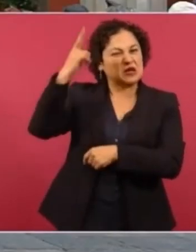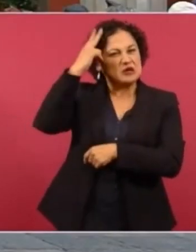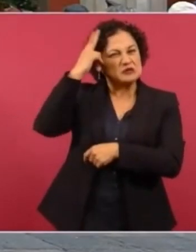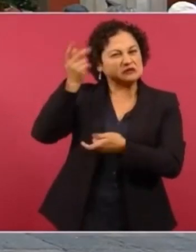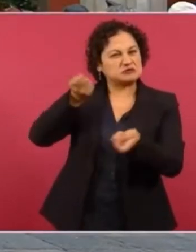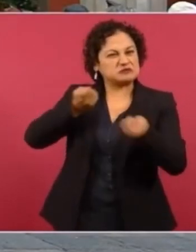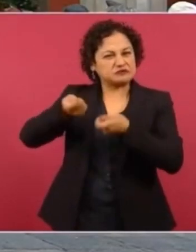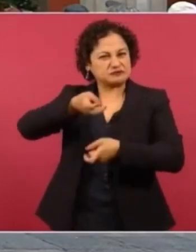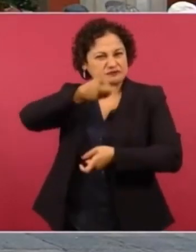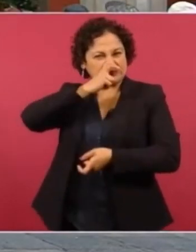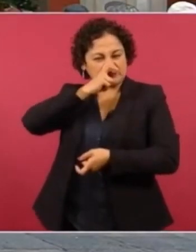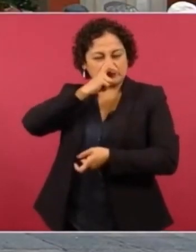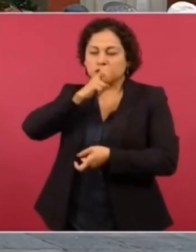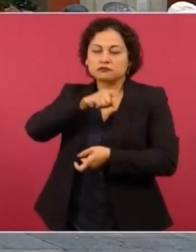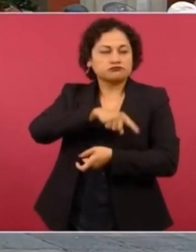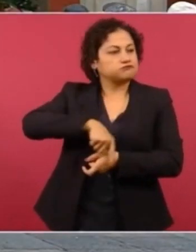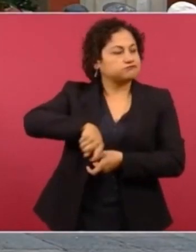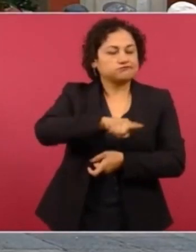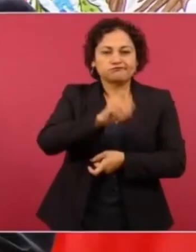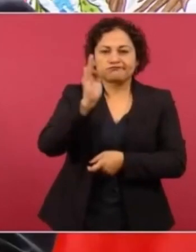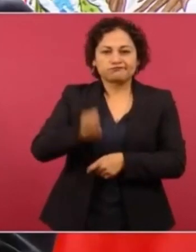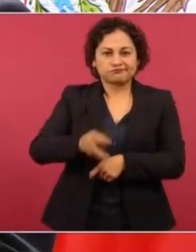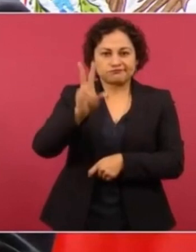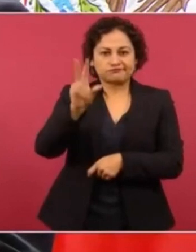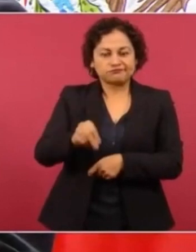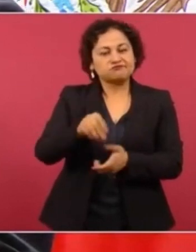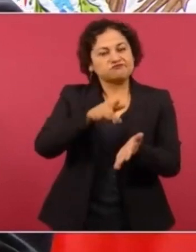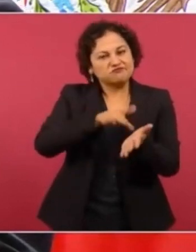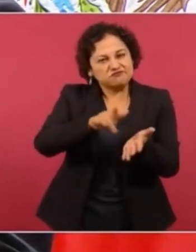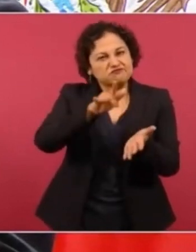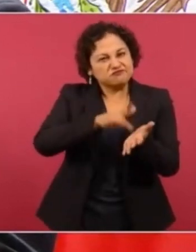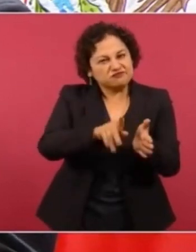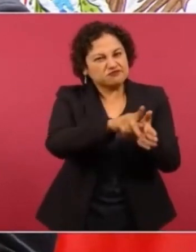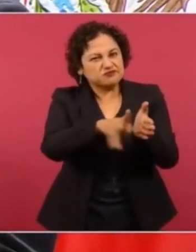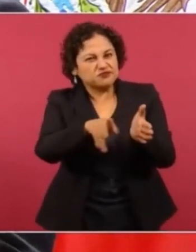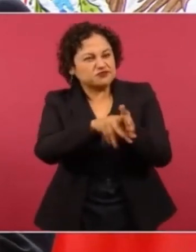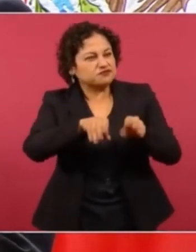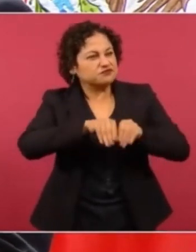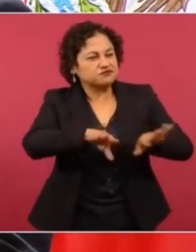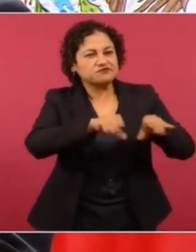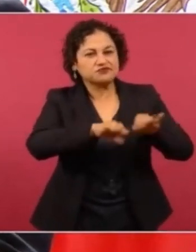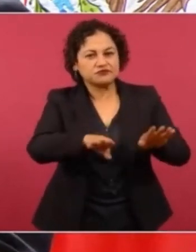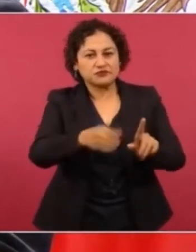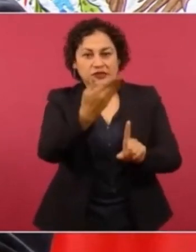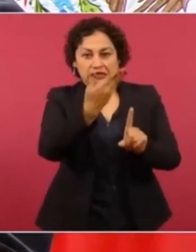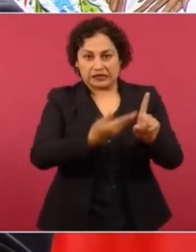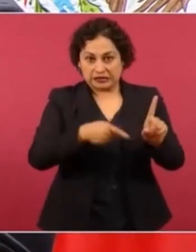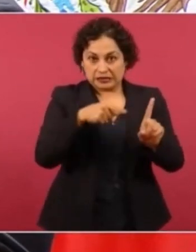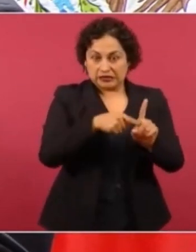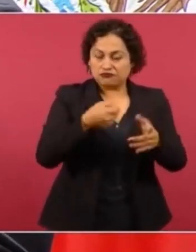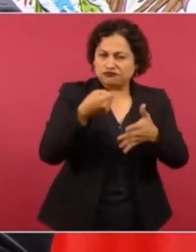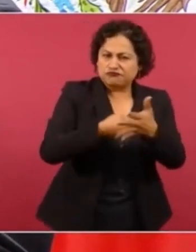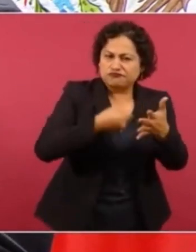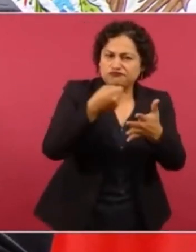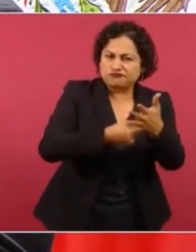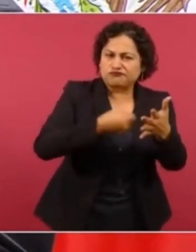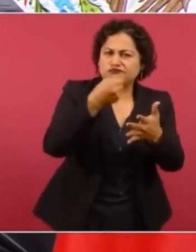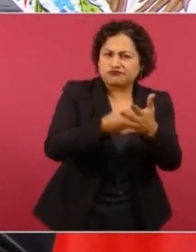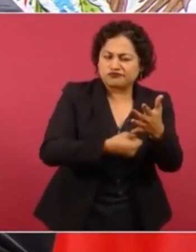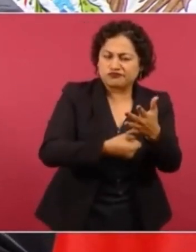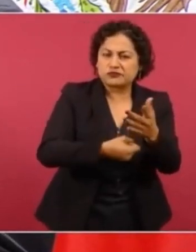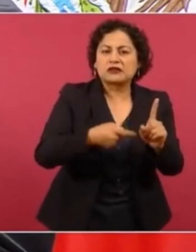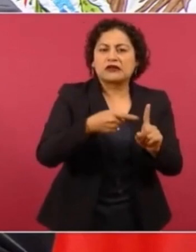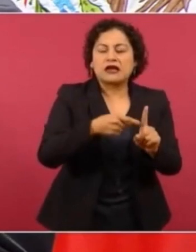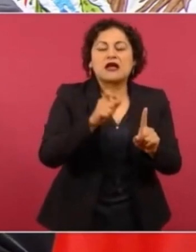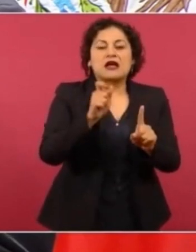sobre la prensa nacional a través de este activismo político Francisco I Madero contempló de cerca